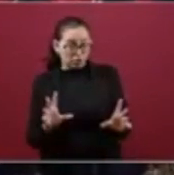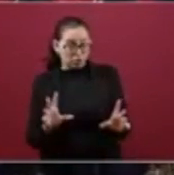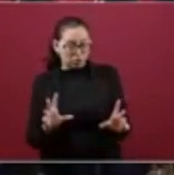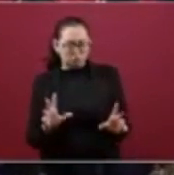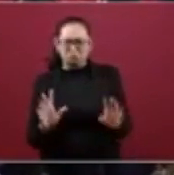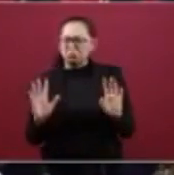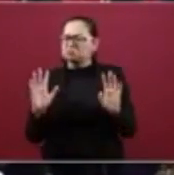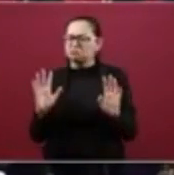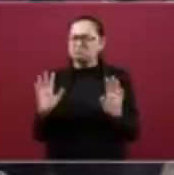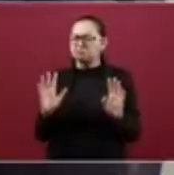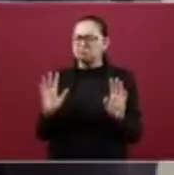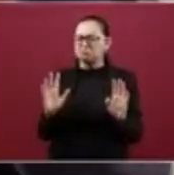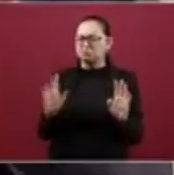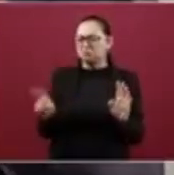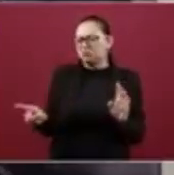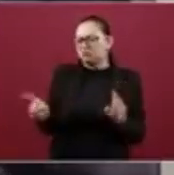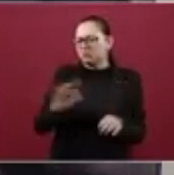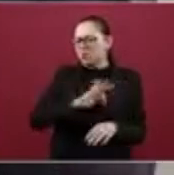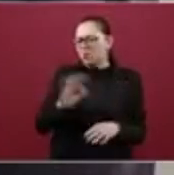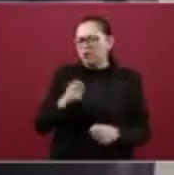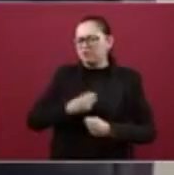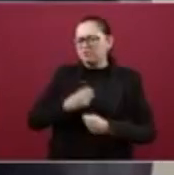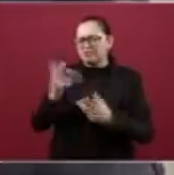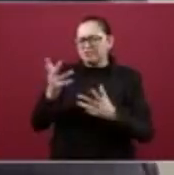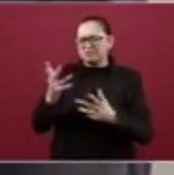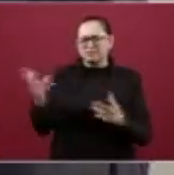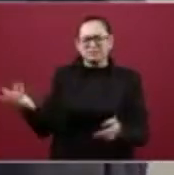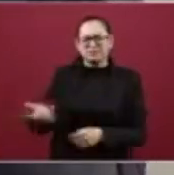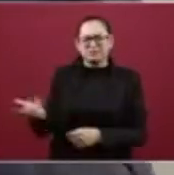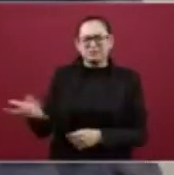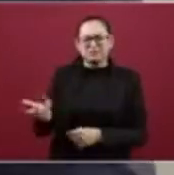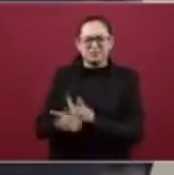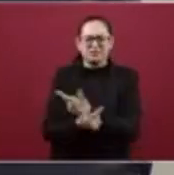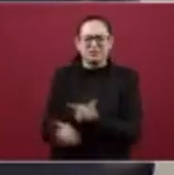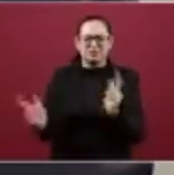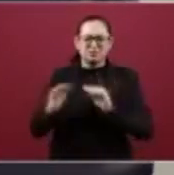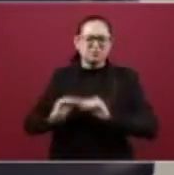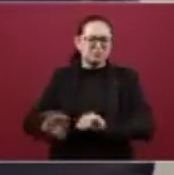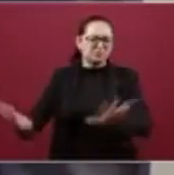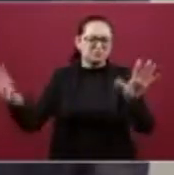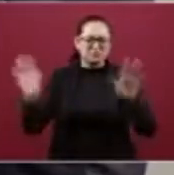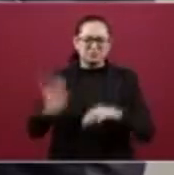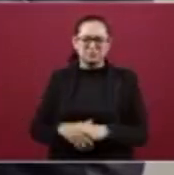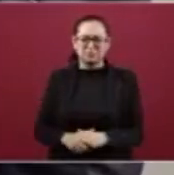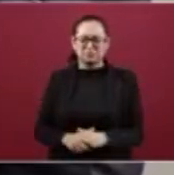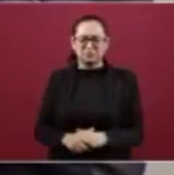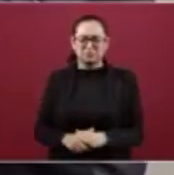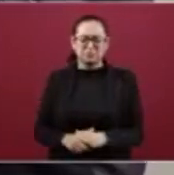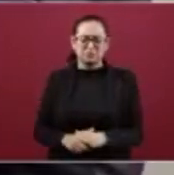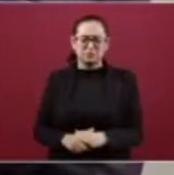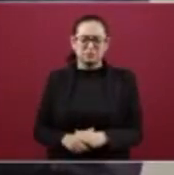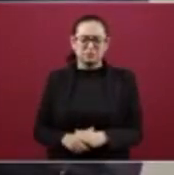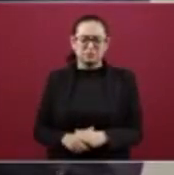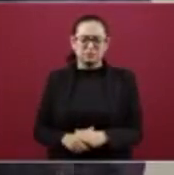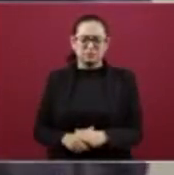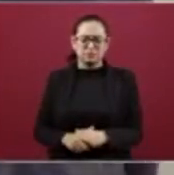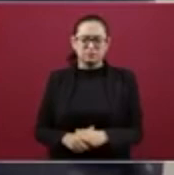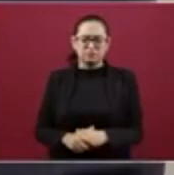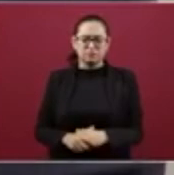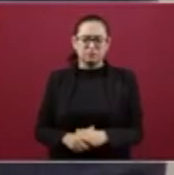posibilidad de expresarse, de hacerlo libremente, si hay desde luego